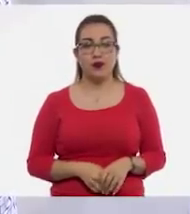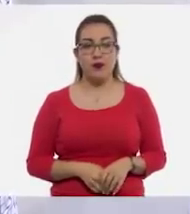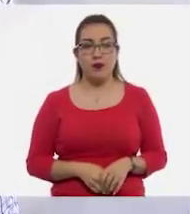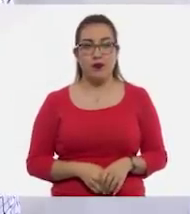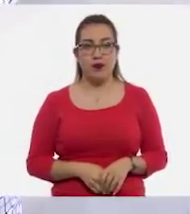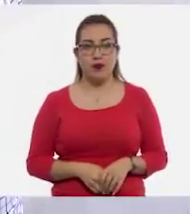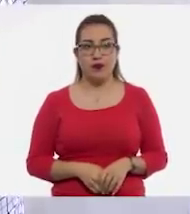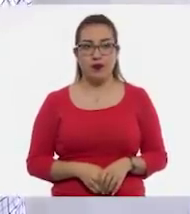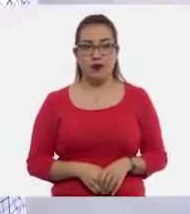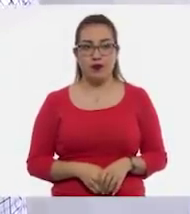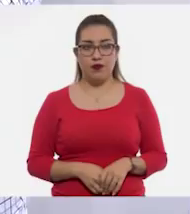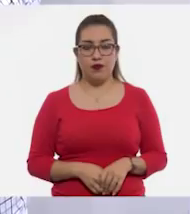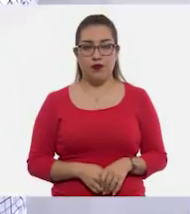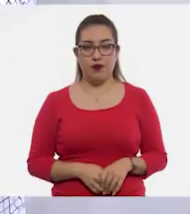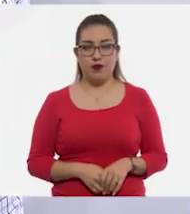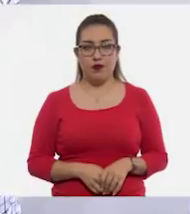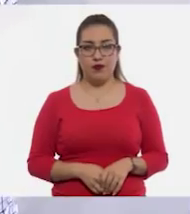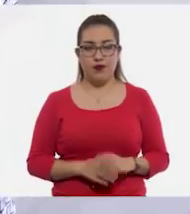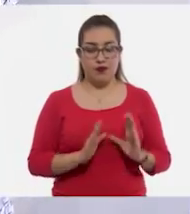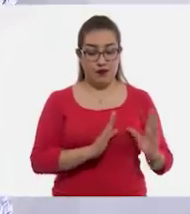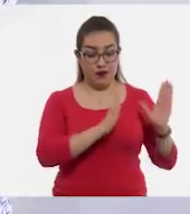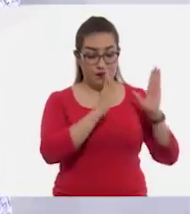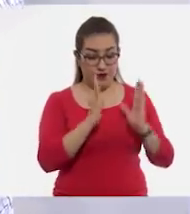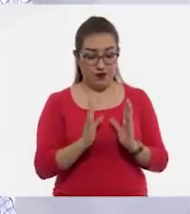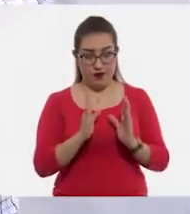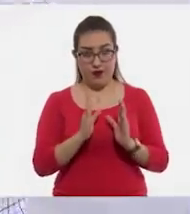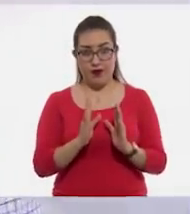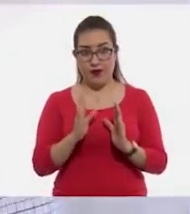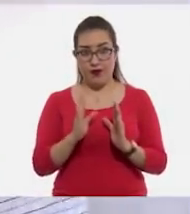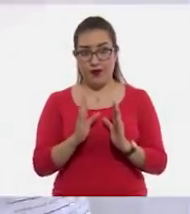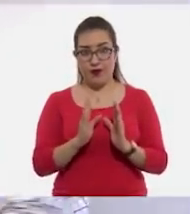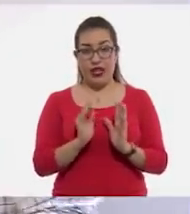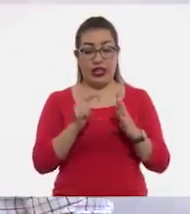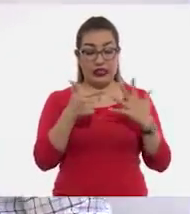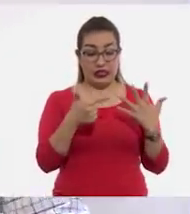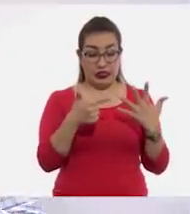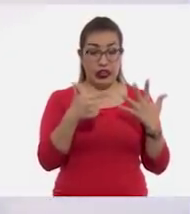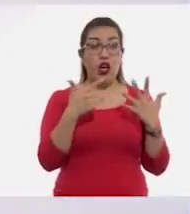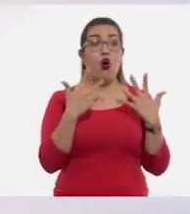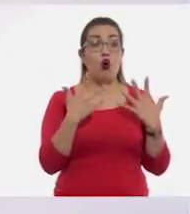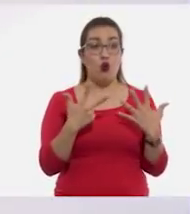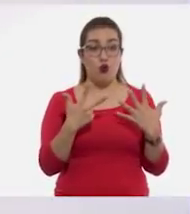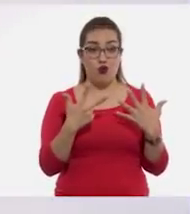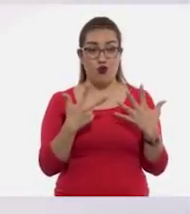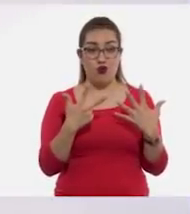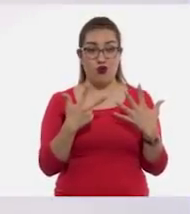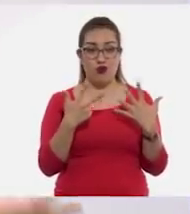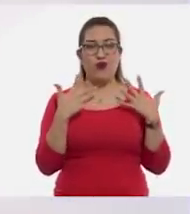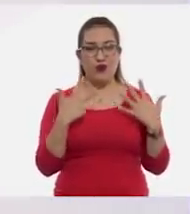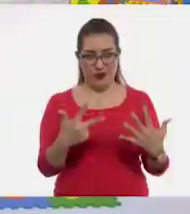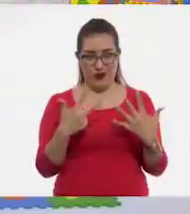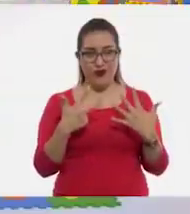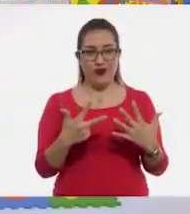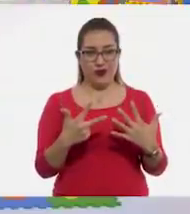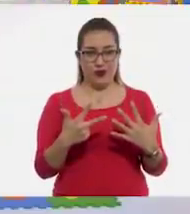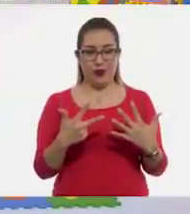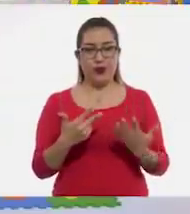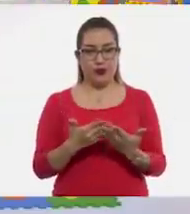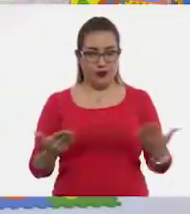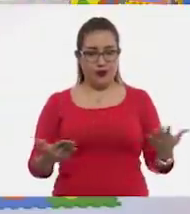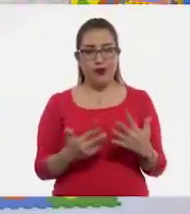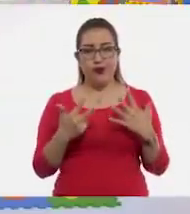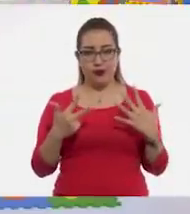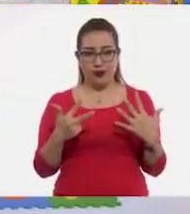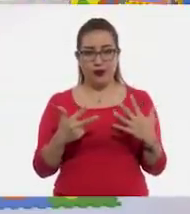entonces esta otra tira, que es una decena más. Y llevamos entonces 8, precisamente.